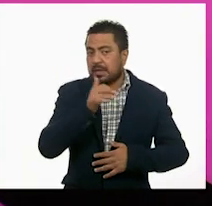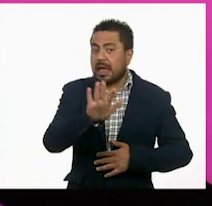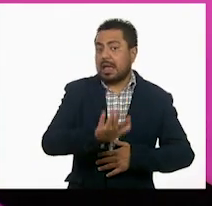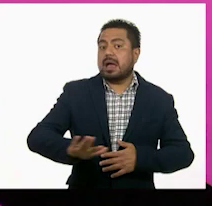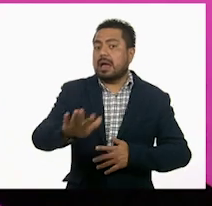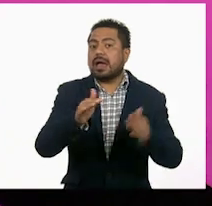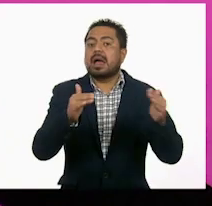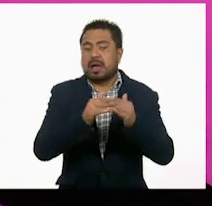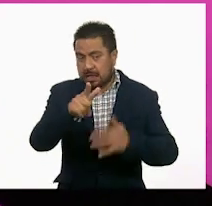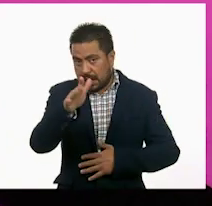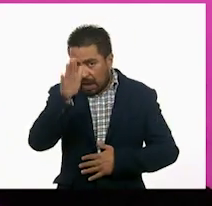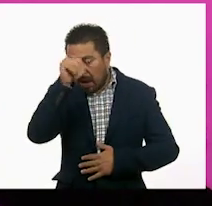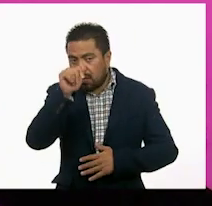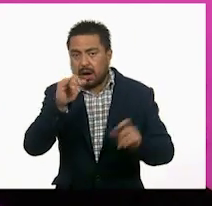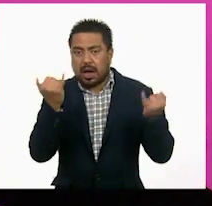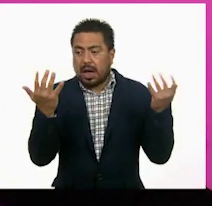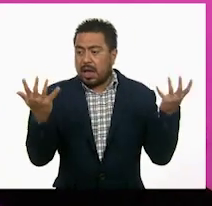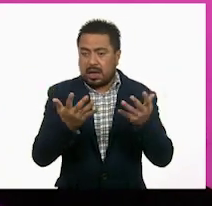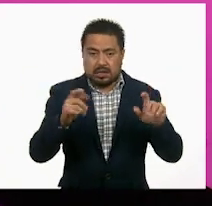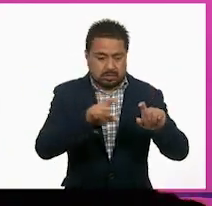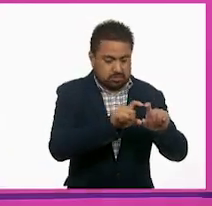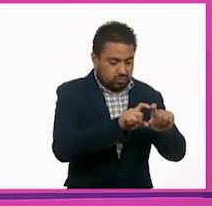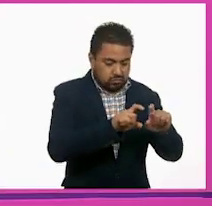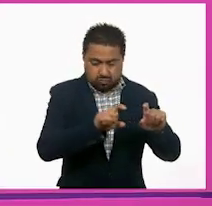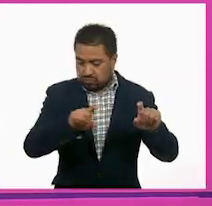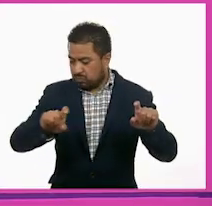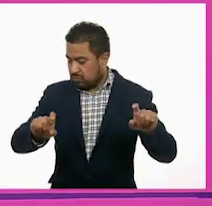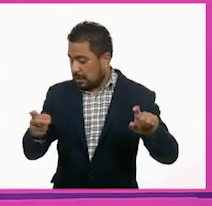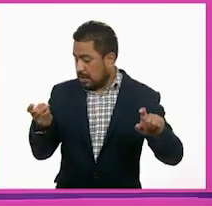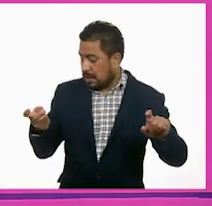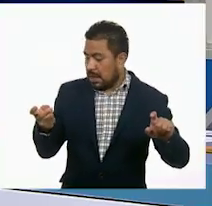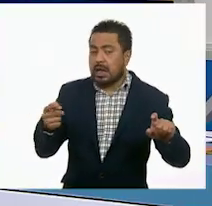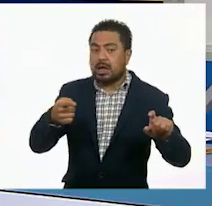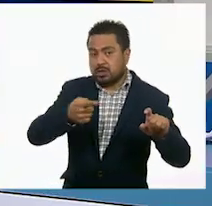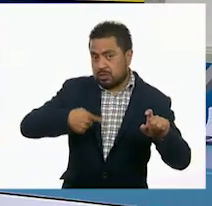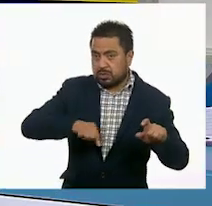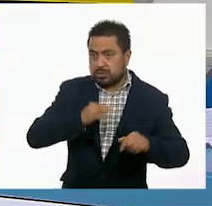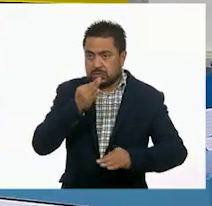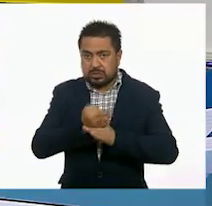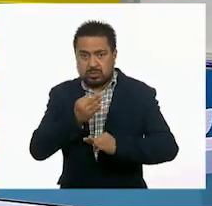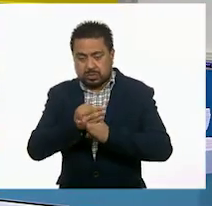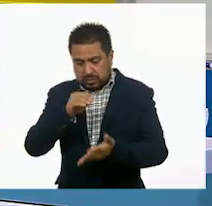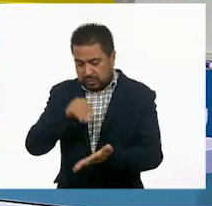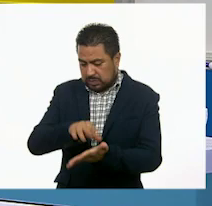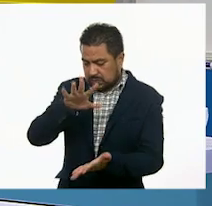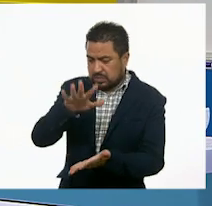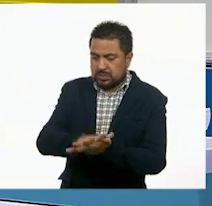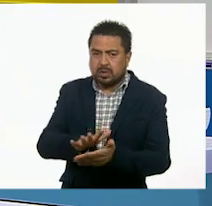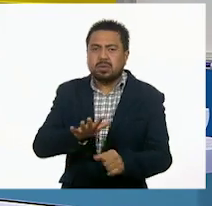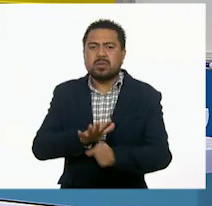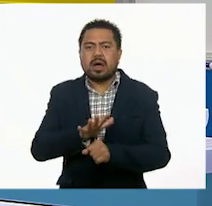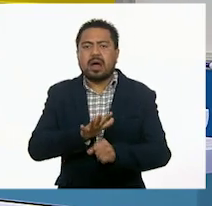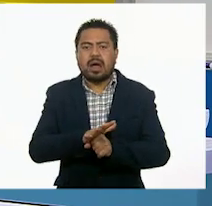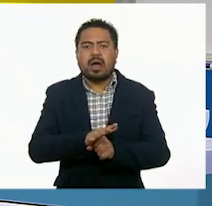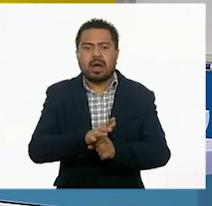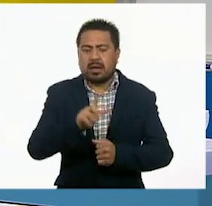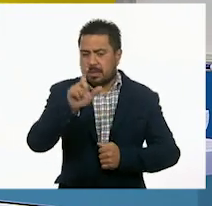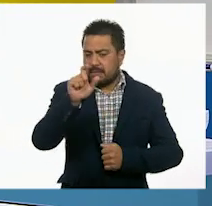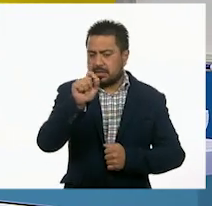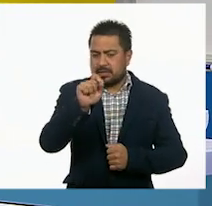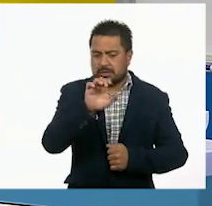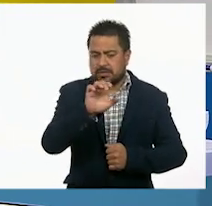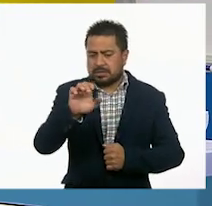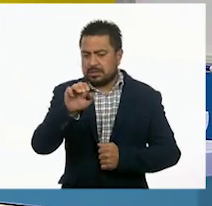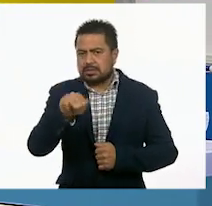casa recuerden que van a hacer su línea y que en este caso nosotros estamos marcándolo cada 20 centímetros,